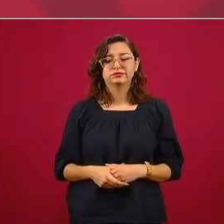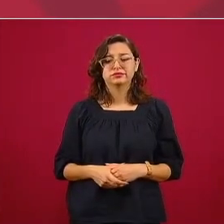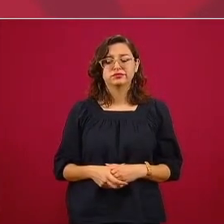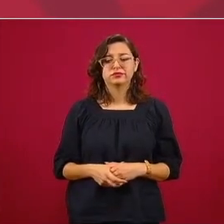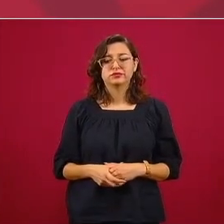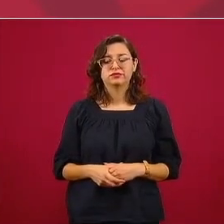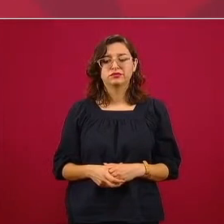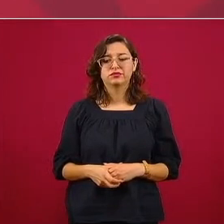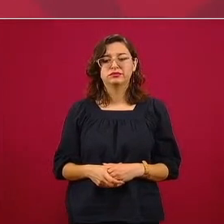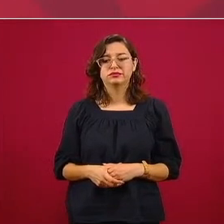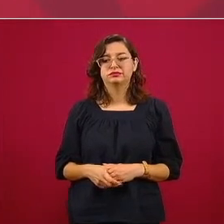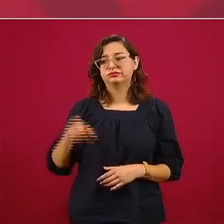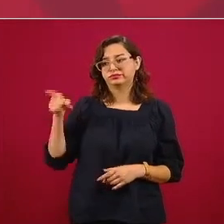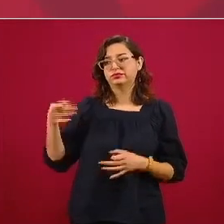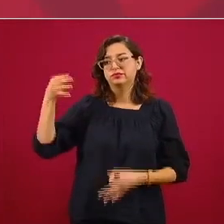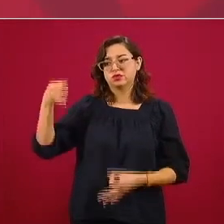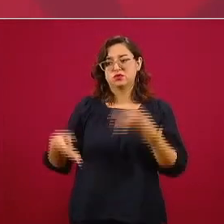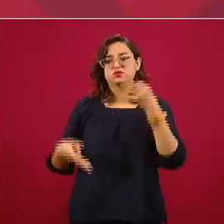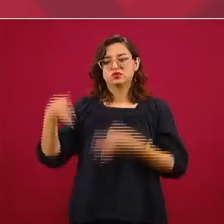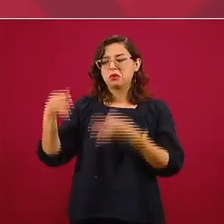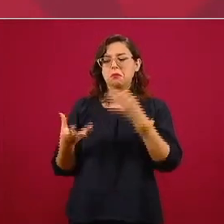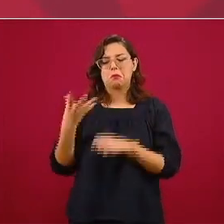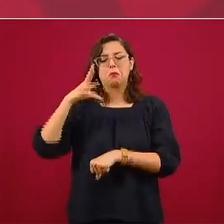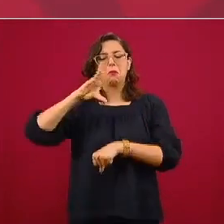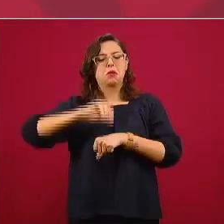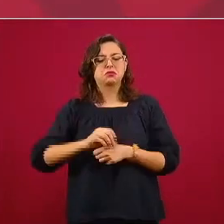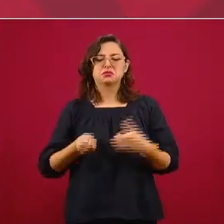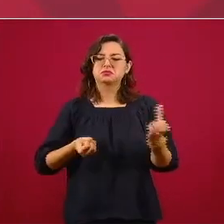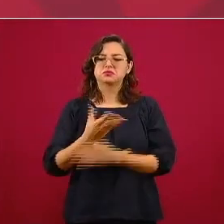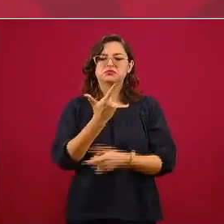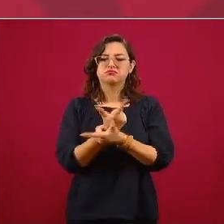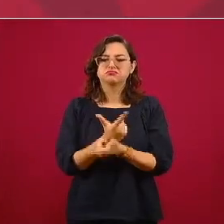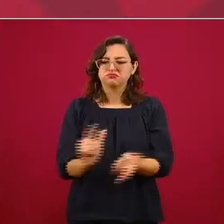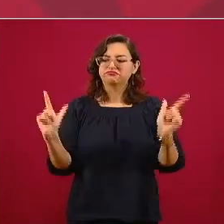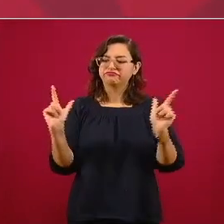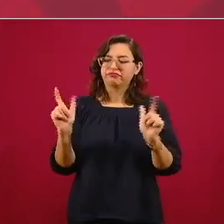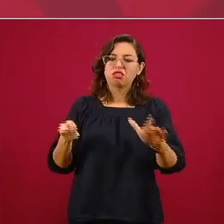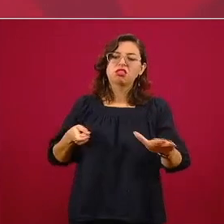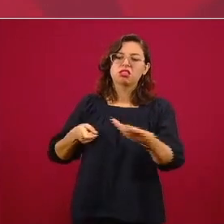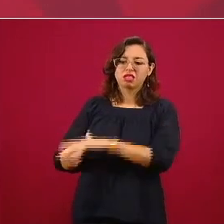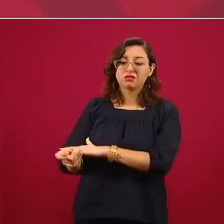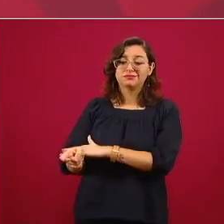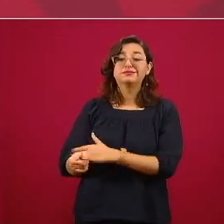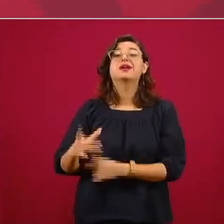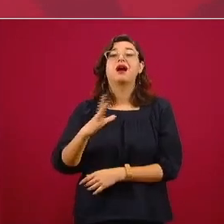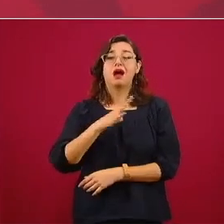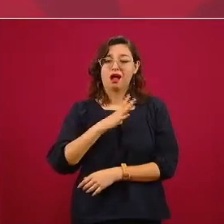En el juzgado que ordenó la libertad. Y se tienen las